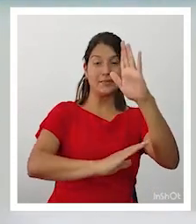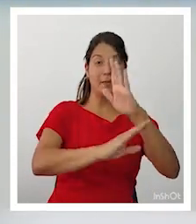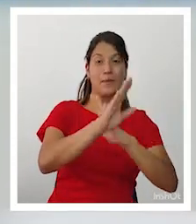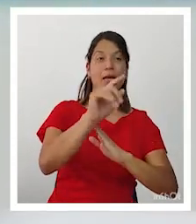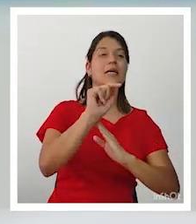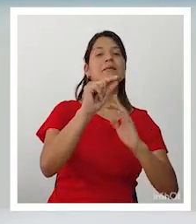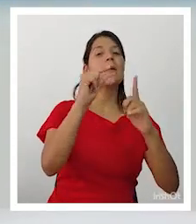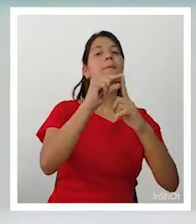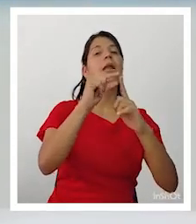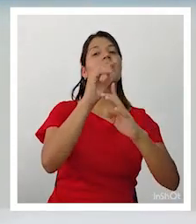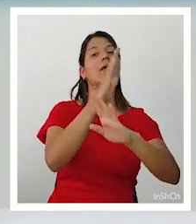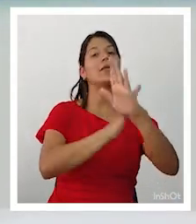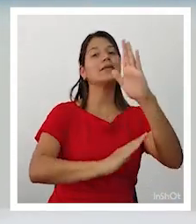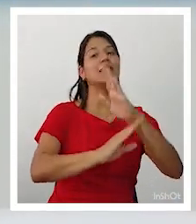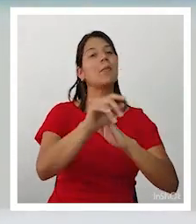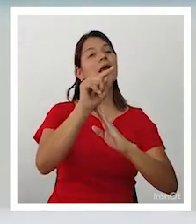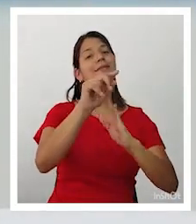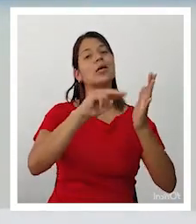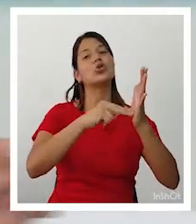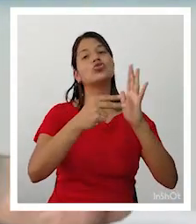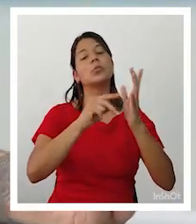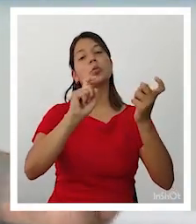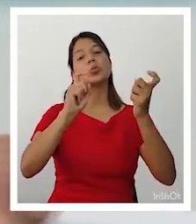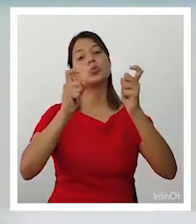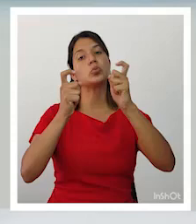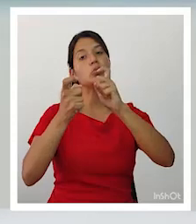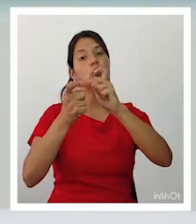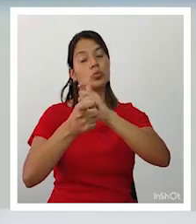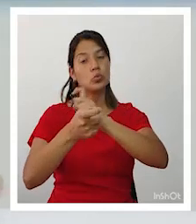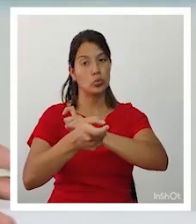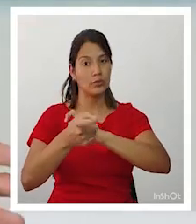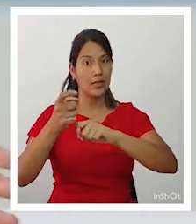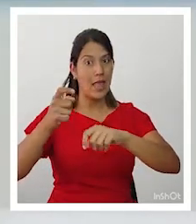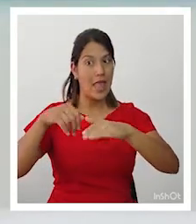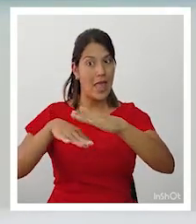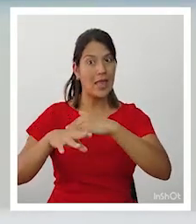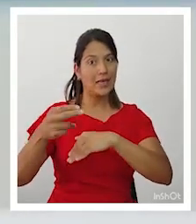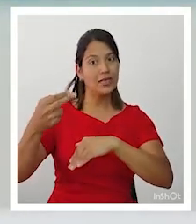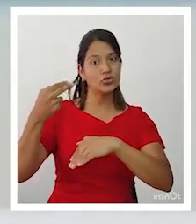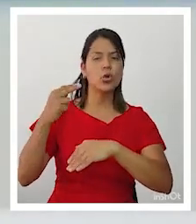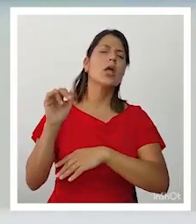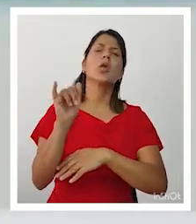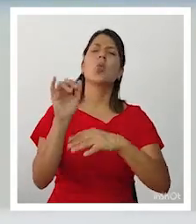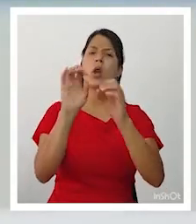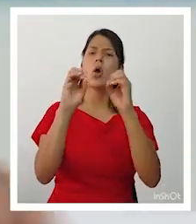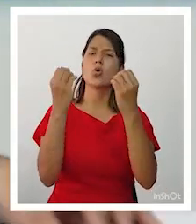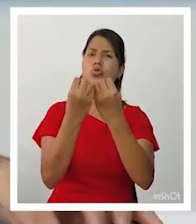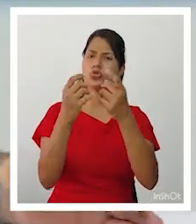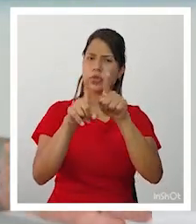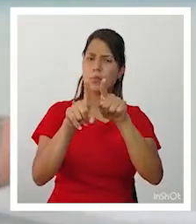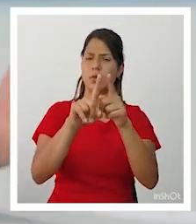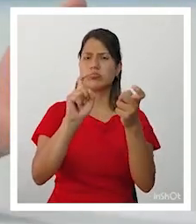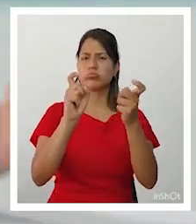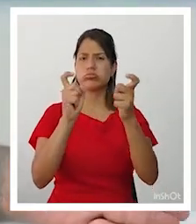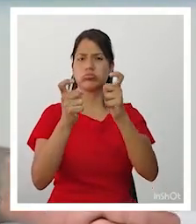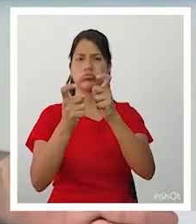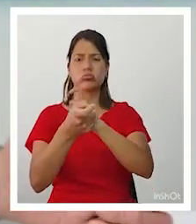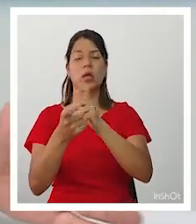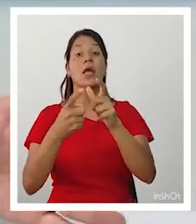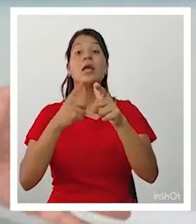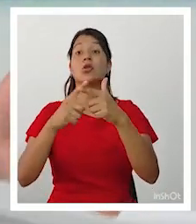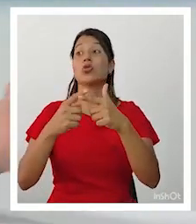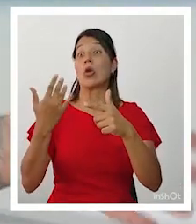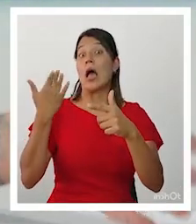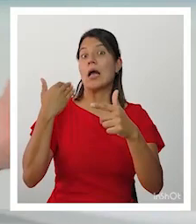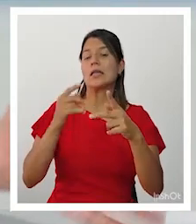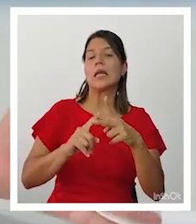un término que va evolucionando a través de la historia. De igual forma, la organización también ha ido evolucionando. Entonces, al inicio